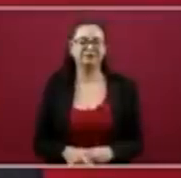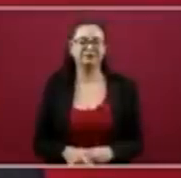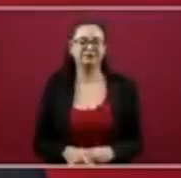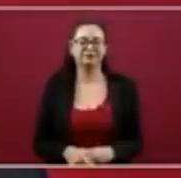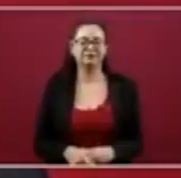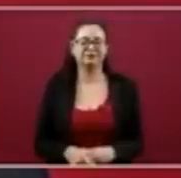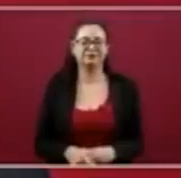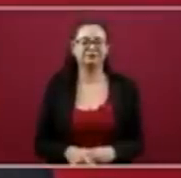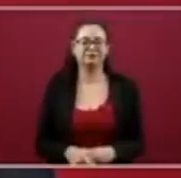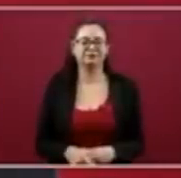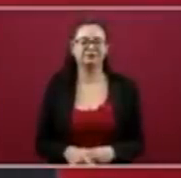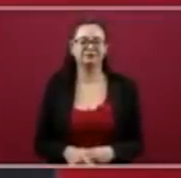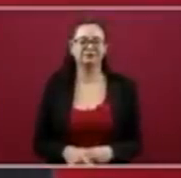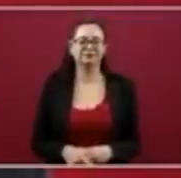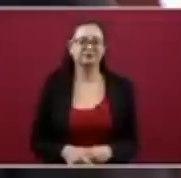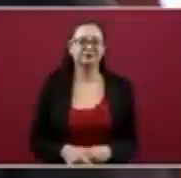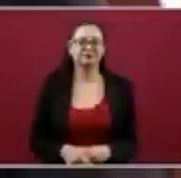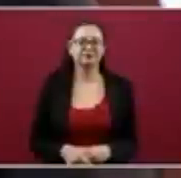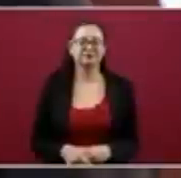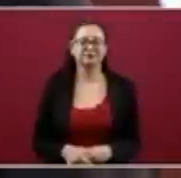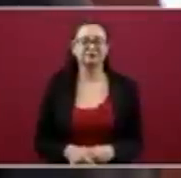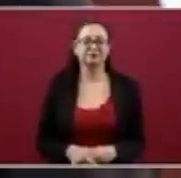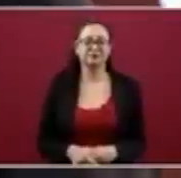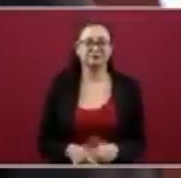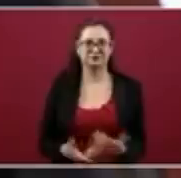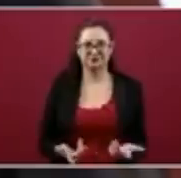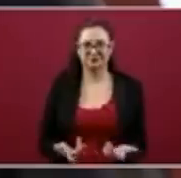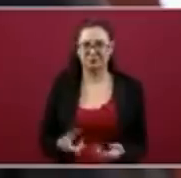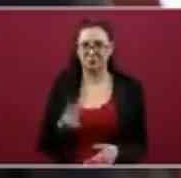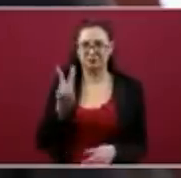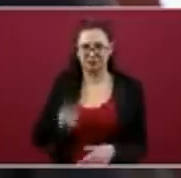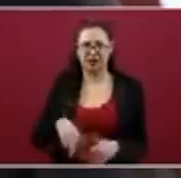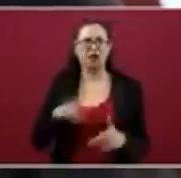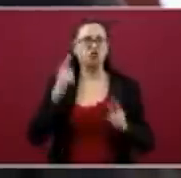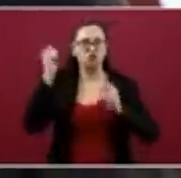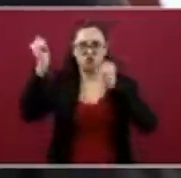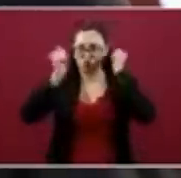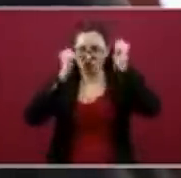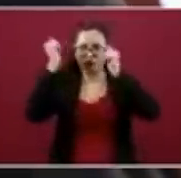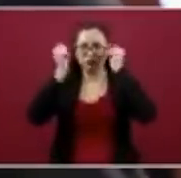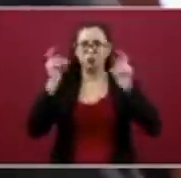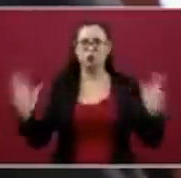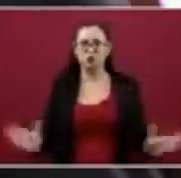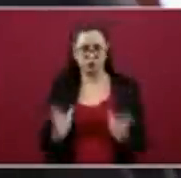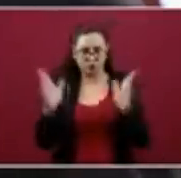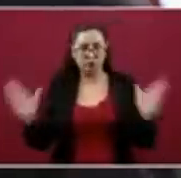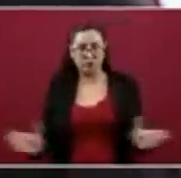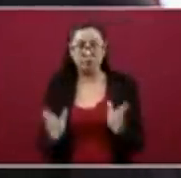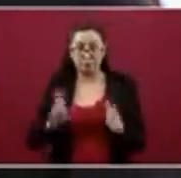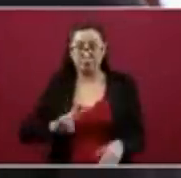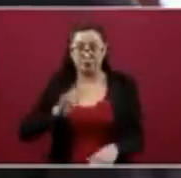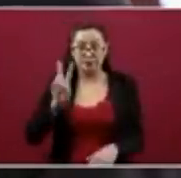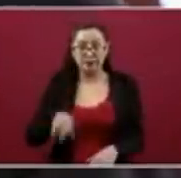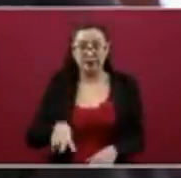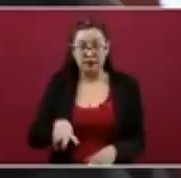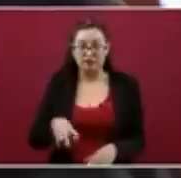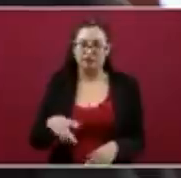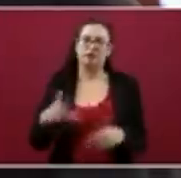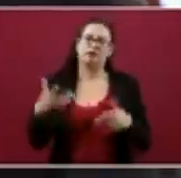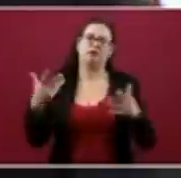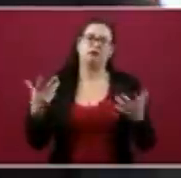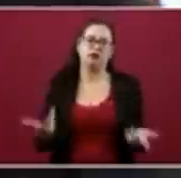Porque si fuese para fomentar el turismo, hubiesen desarrollado